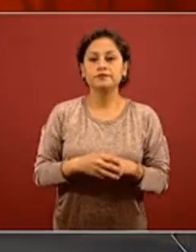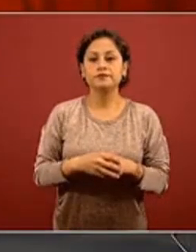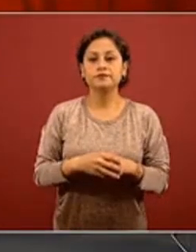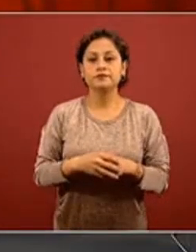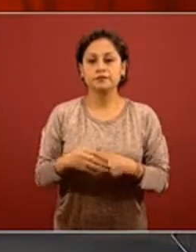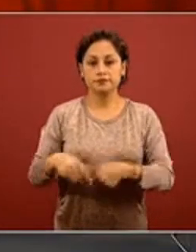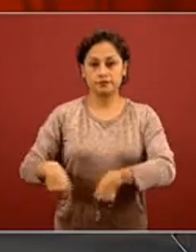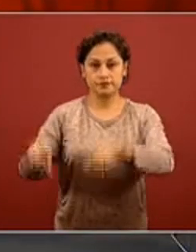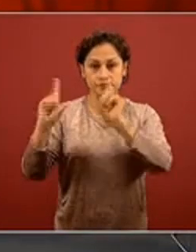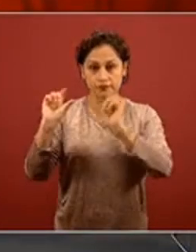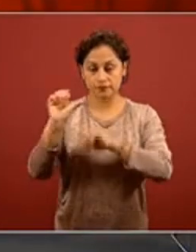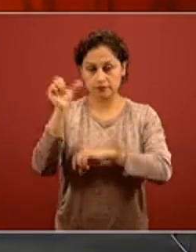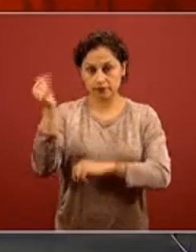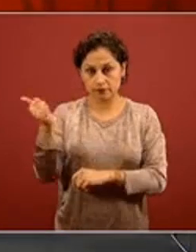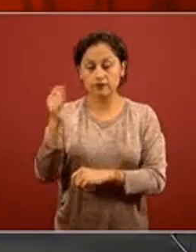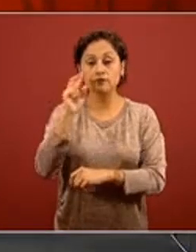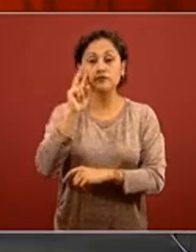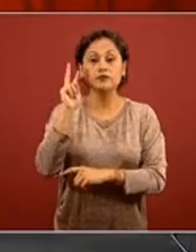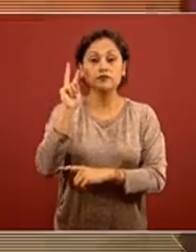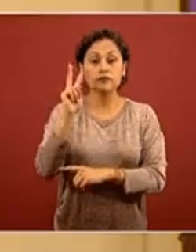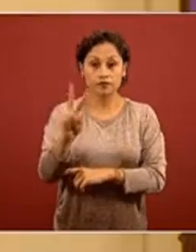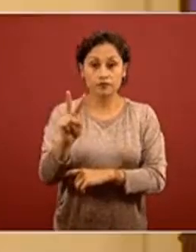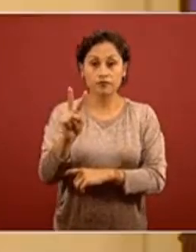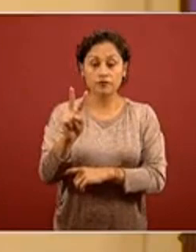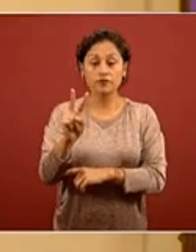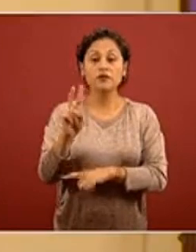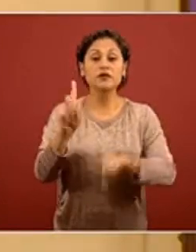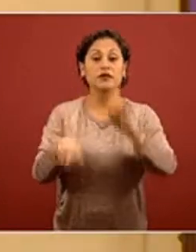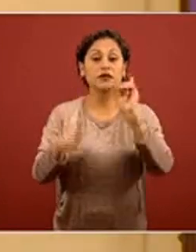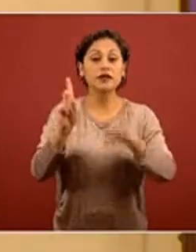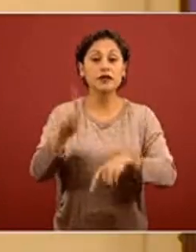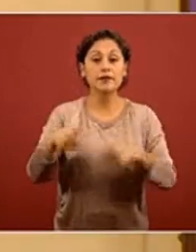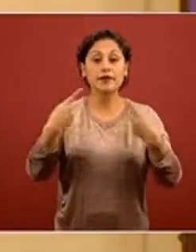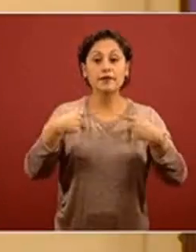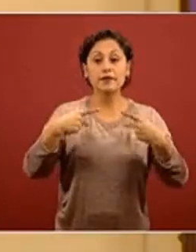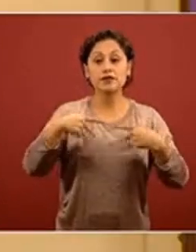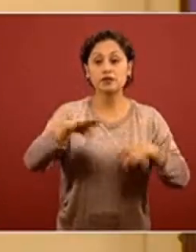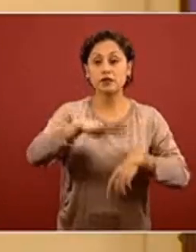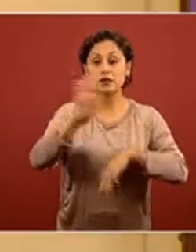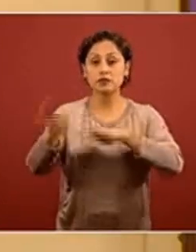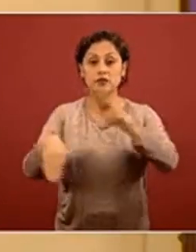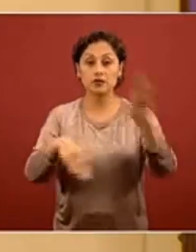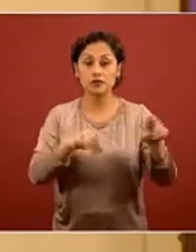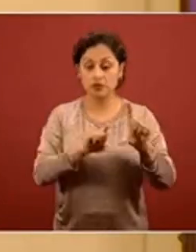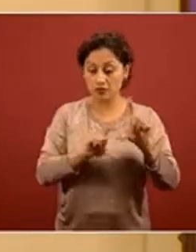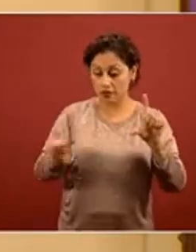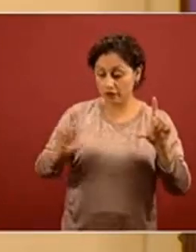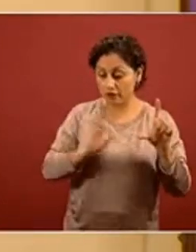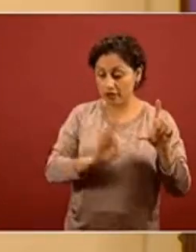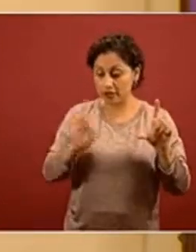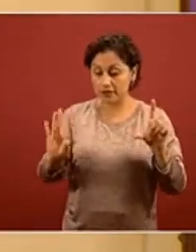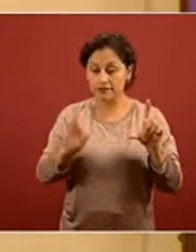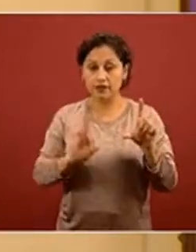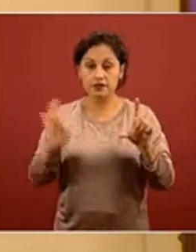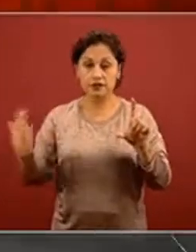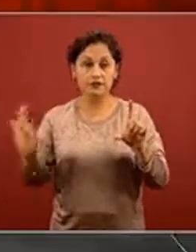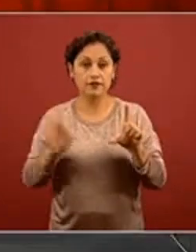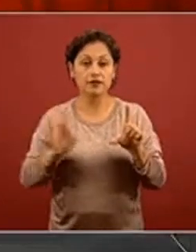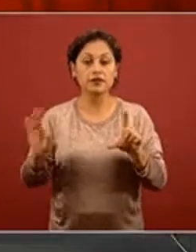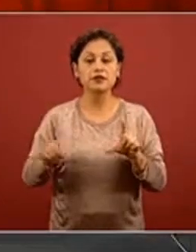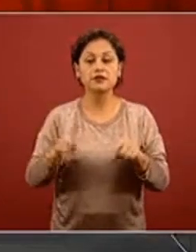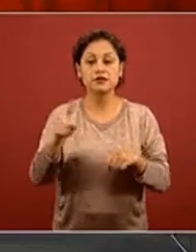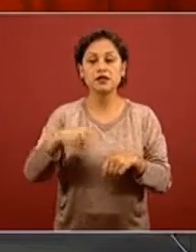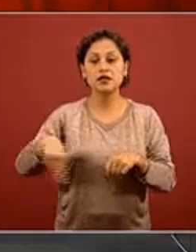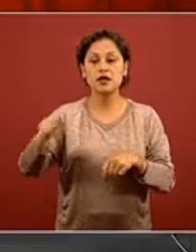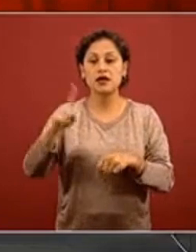diapositiva vamos a ver la distribución por fecha de defunción de cómo han estado ocurriendo las lamentables 1.434 defunciones hasta